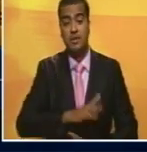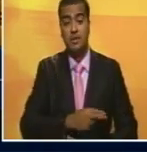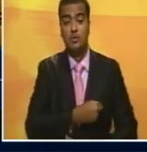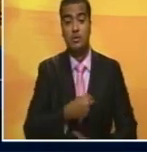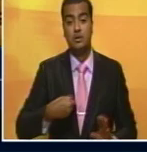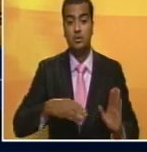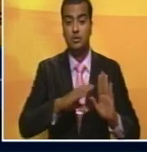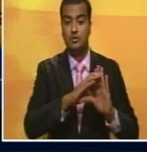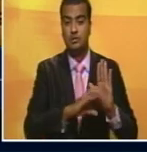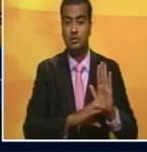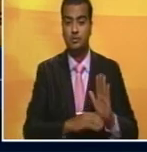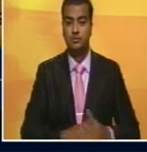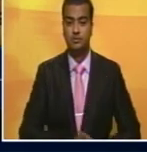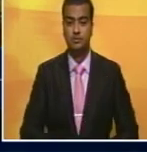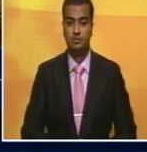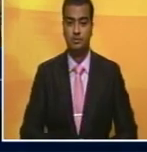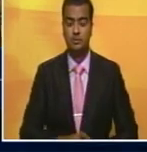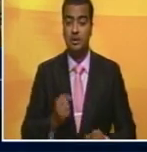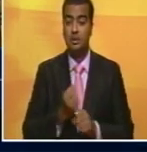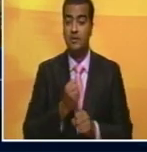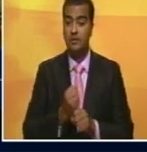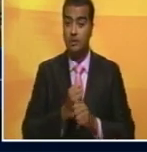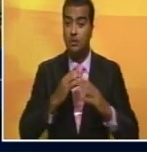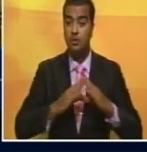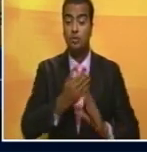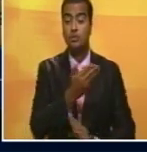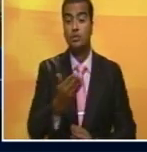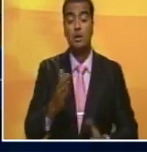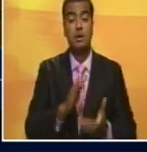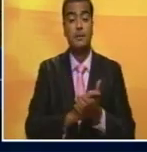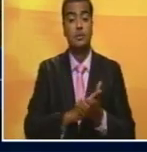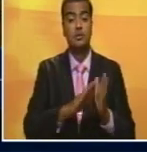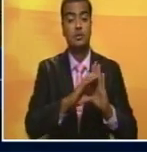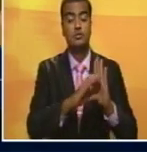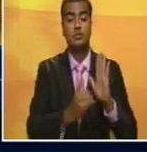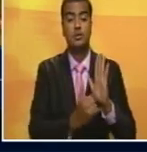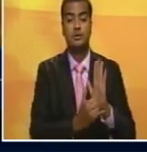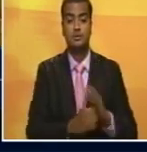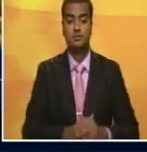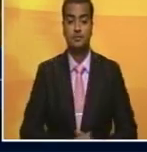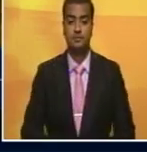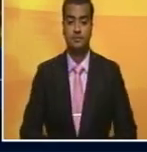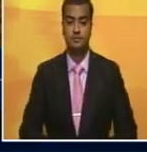nuestra Constitución, y es tarea de todos ustedes, compañeros constitucionalistas.